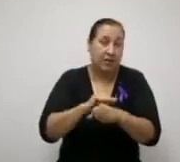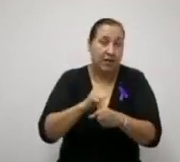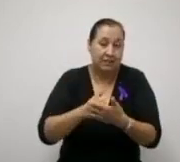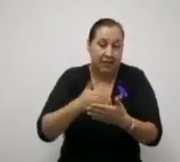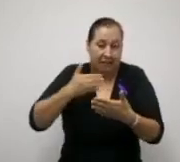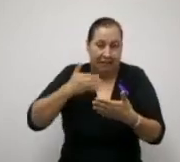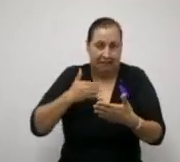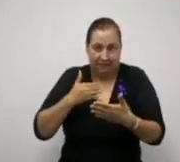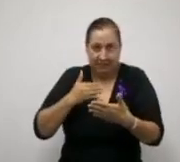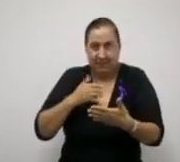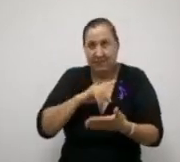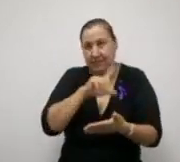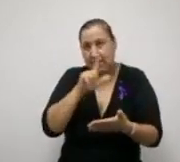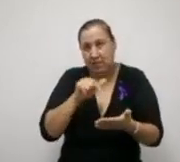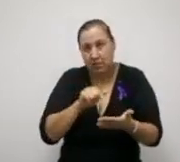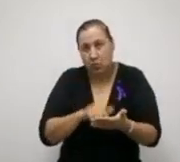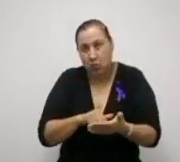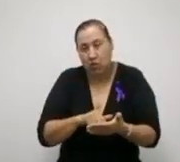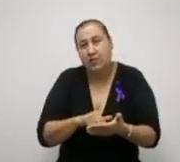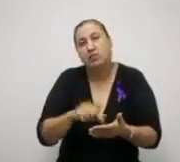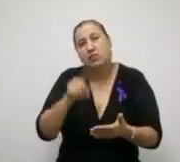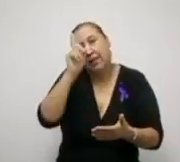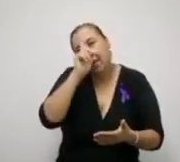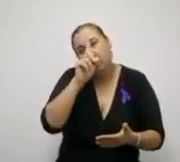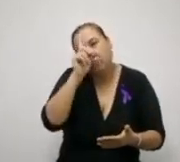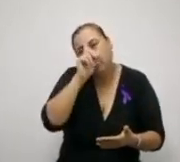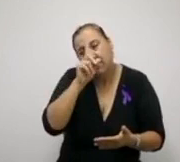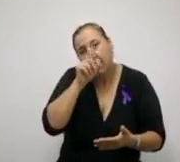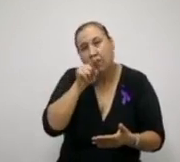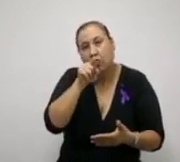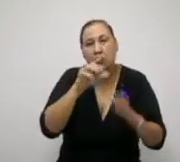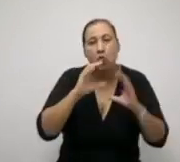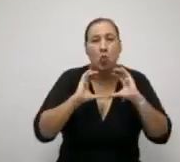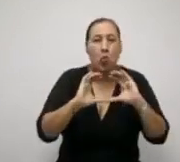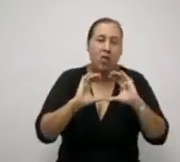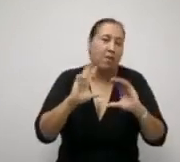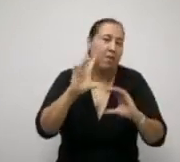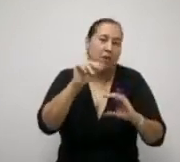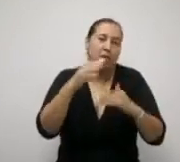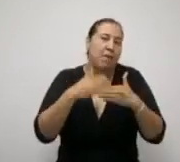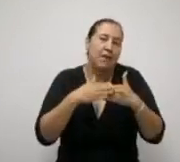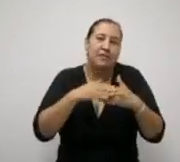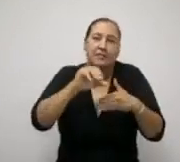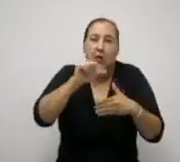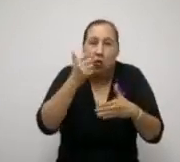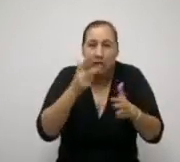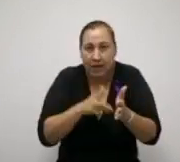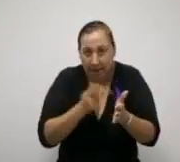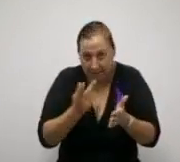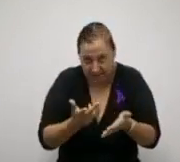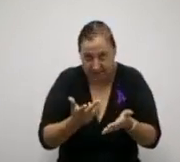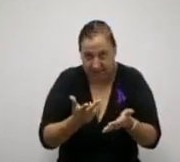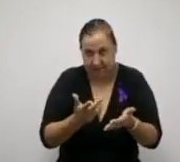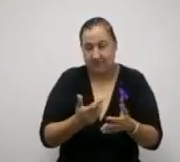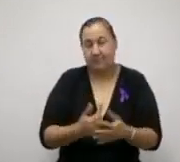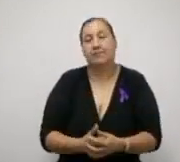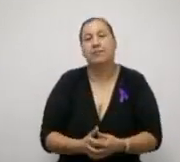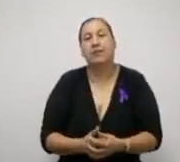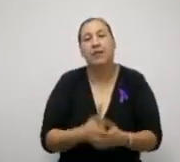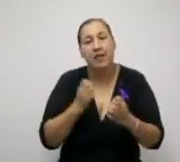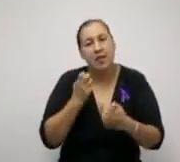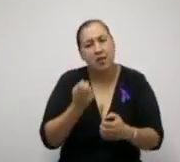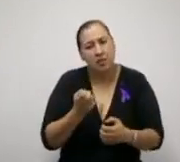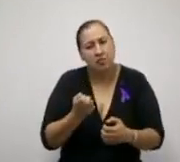de inmediato, por lo que se realiza consejería anticonceptiva en el mismo momento y lugar donde se proporcionan los servicios de aborto seguro. Esto